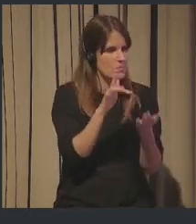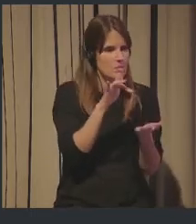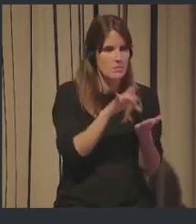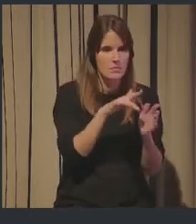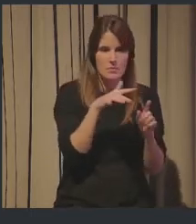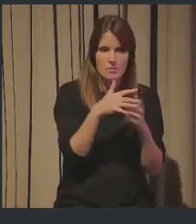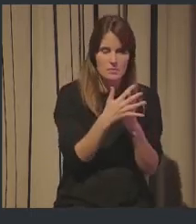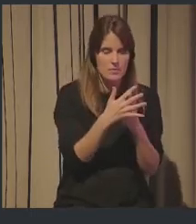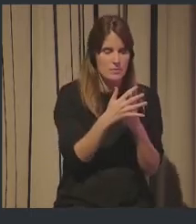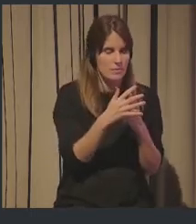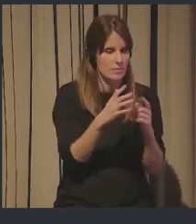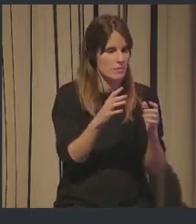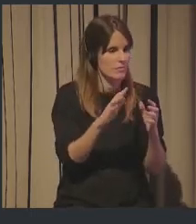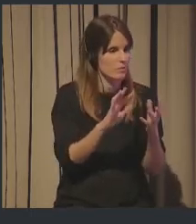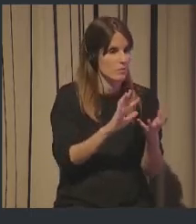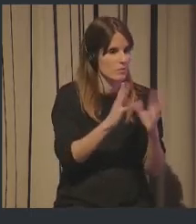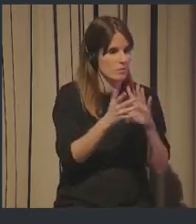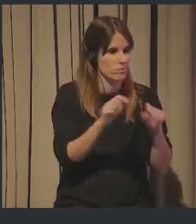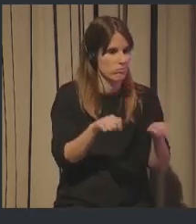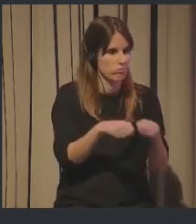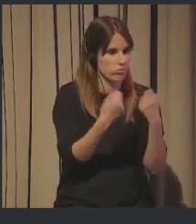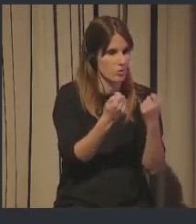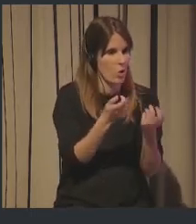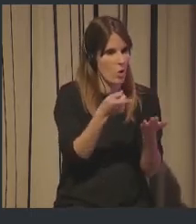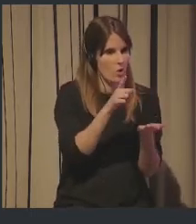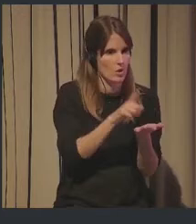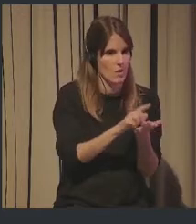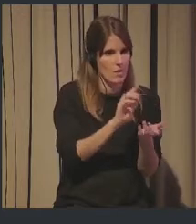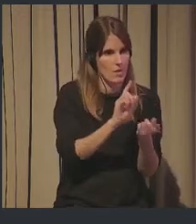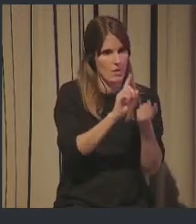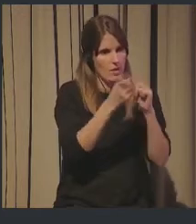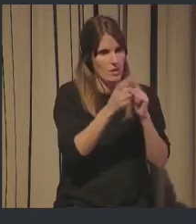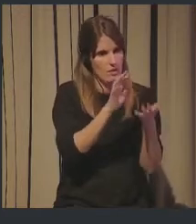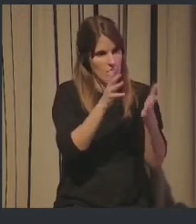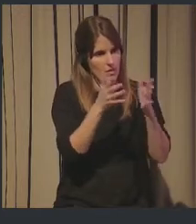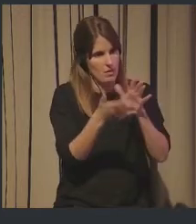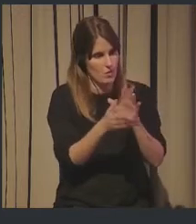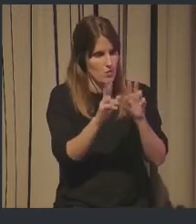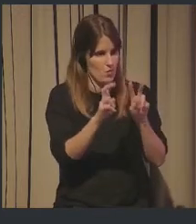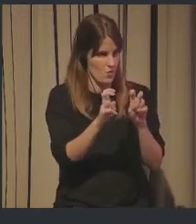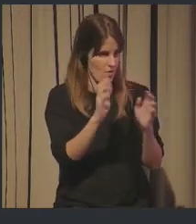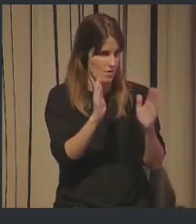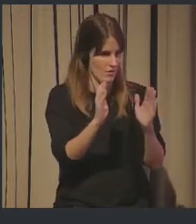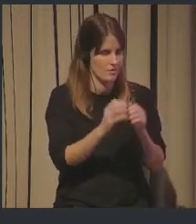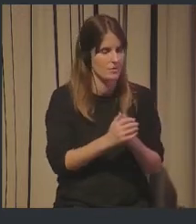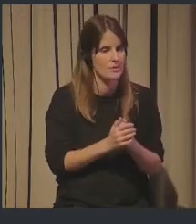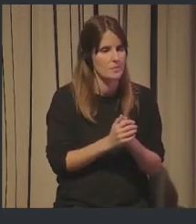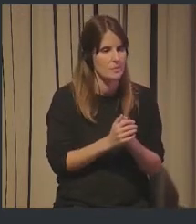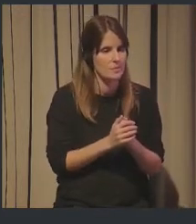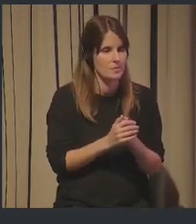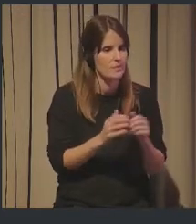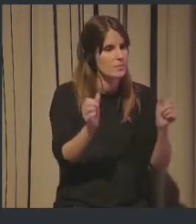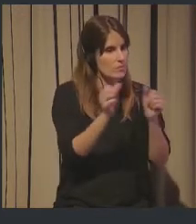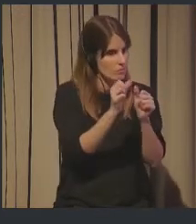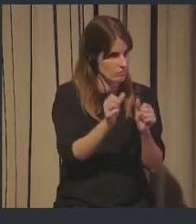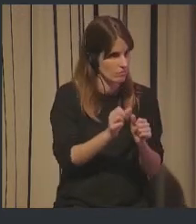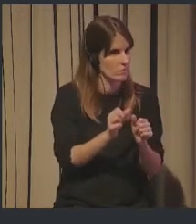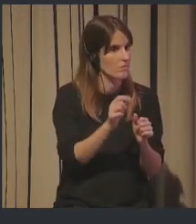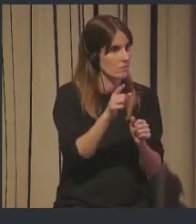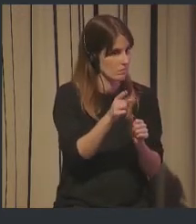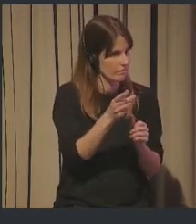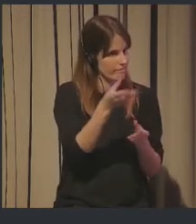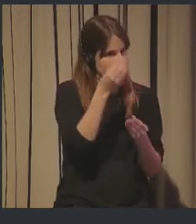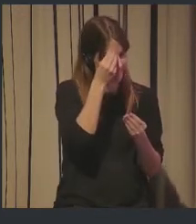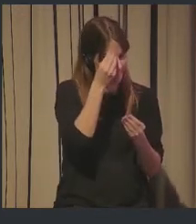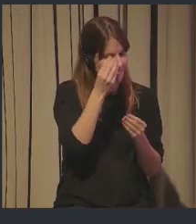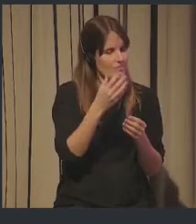y lleva el proceso de transición a una nueva era. Si pensáis en ese modelo, creo que podréis plantear